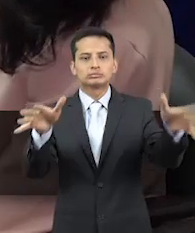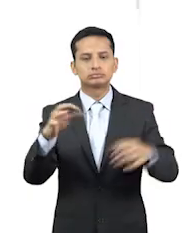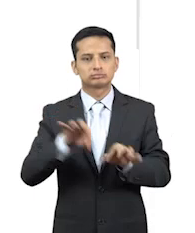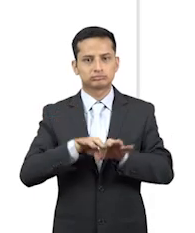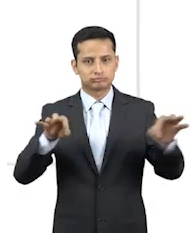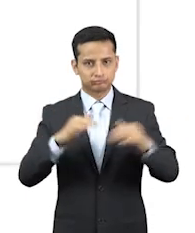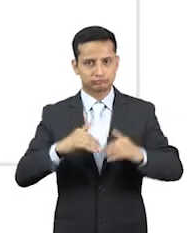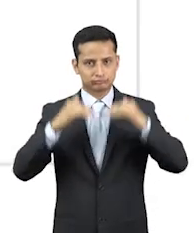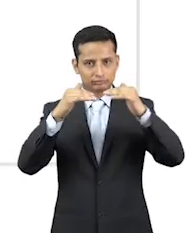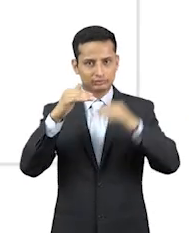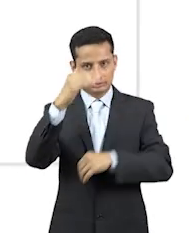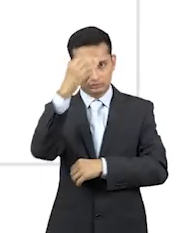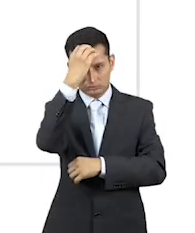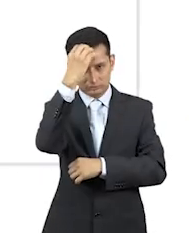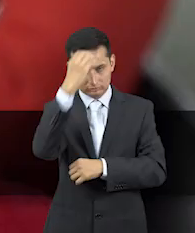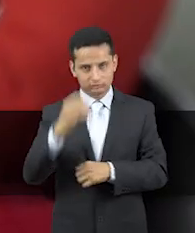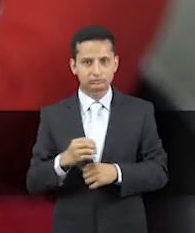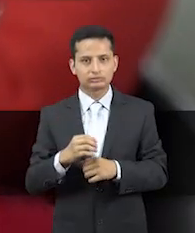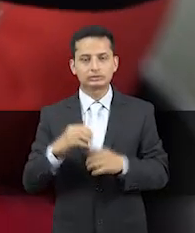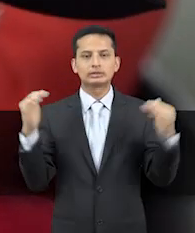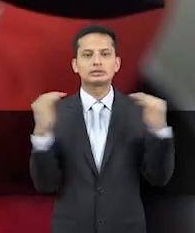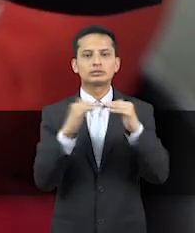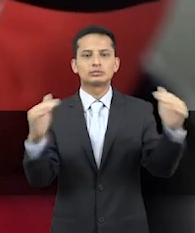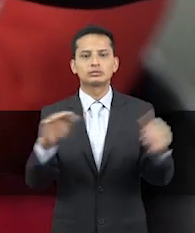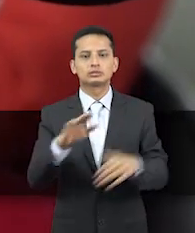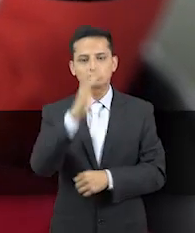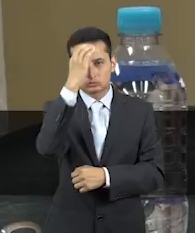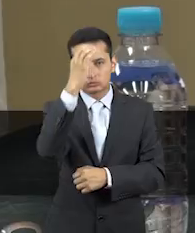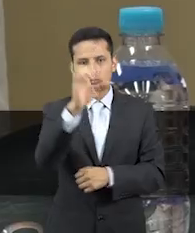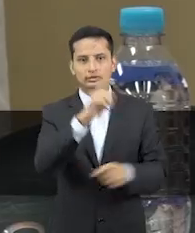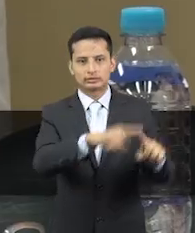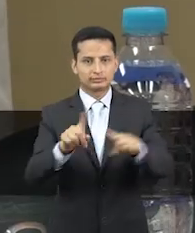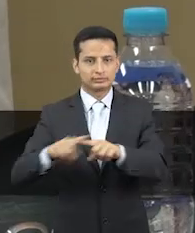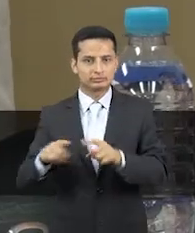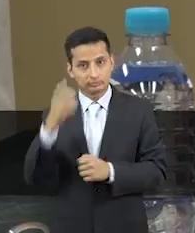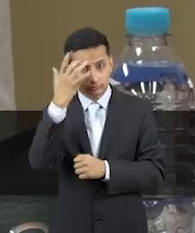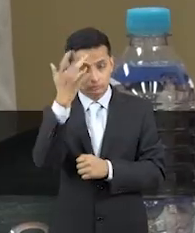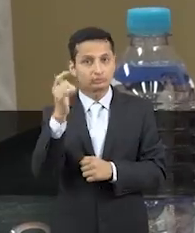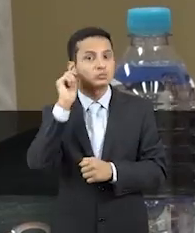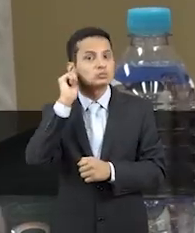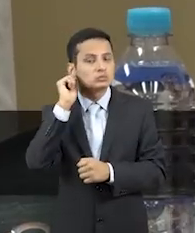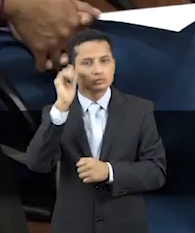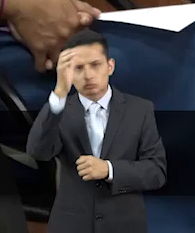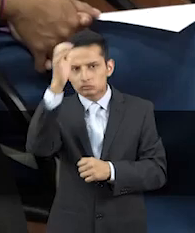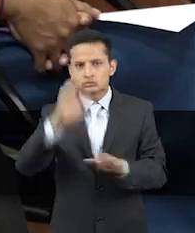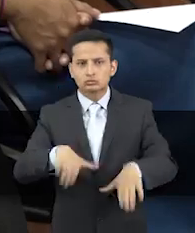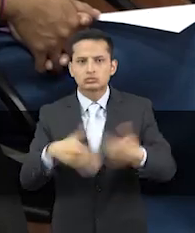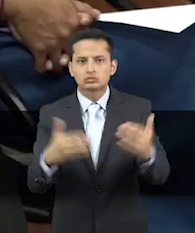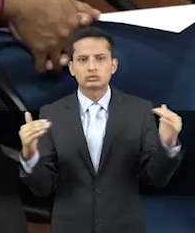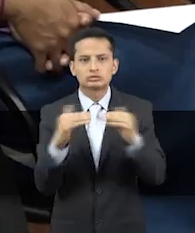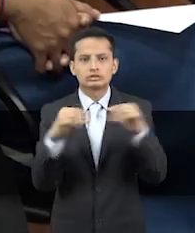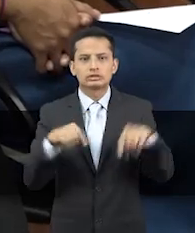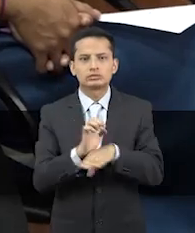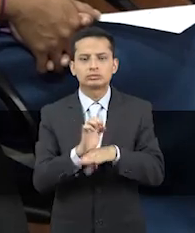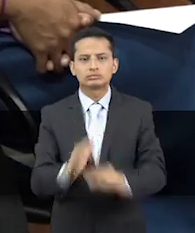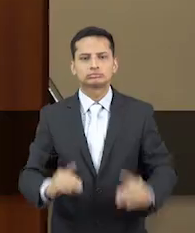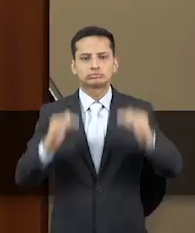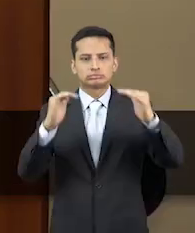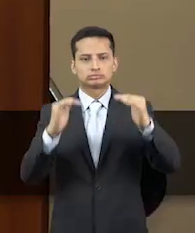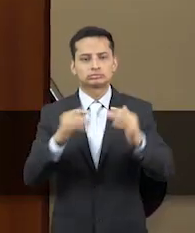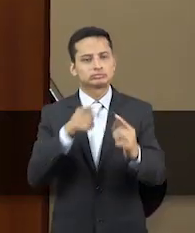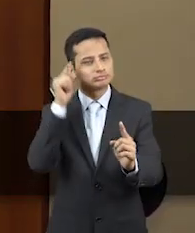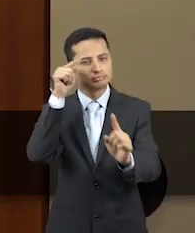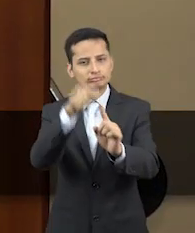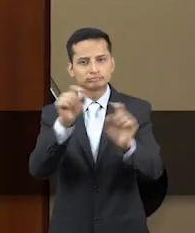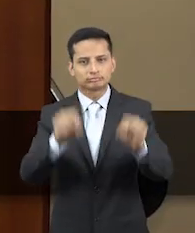académico Democracia en Clave Plurinacional, con el propósito de evidenciar el aporte que realizan las mujeres en el desarrollo de la democracia en el país, sus retos